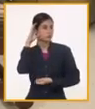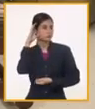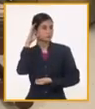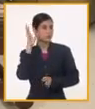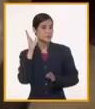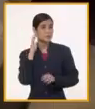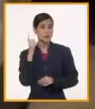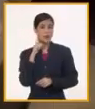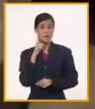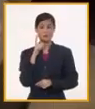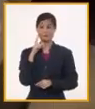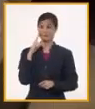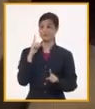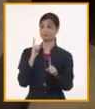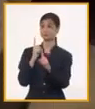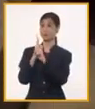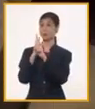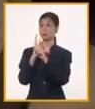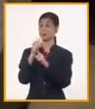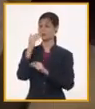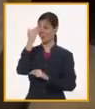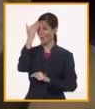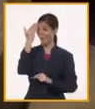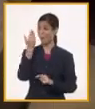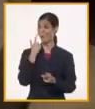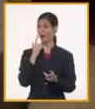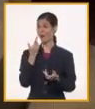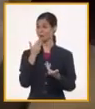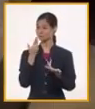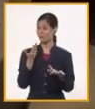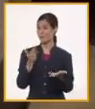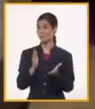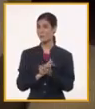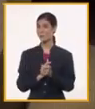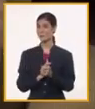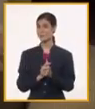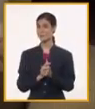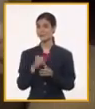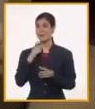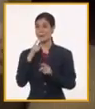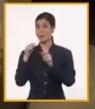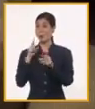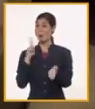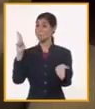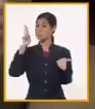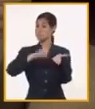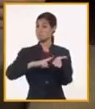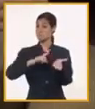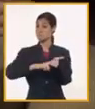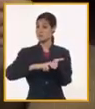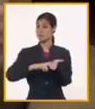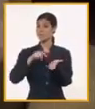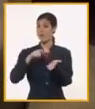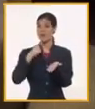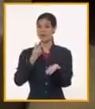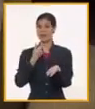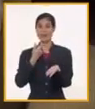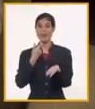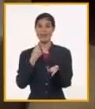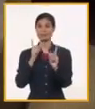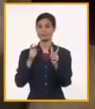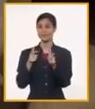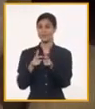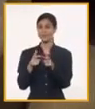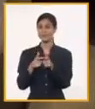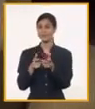vio, y qué sé yo, bueno, que yo le saludé. Oye, te hicieron un miembro del Comité Central. Yo no sabía nada, cuando yo salí de